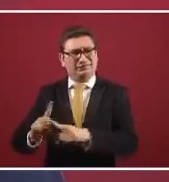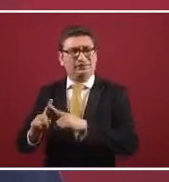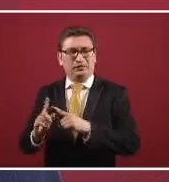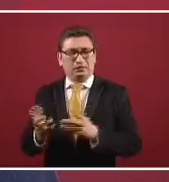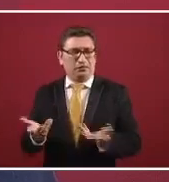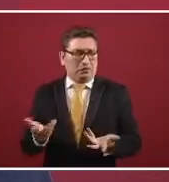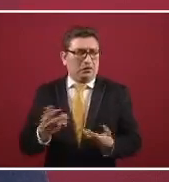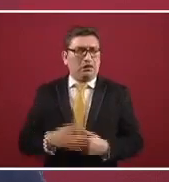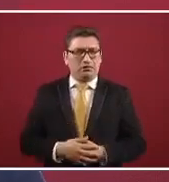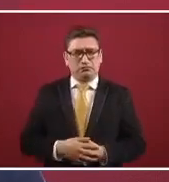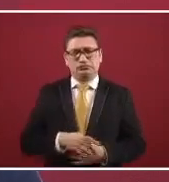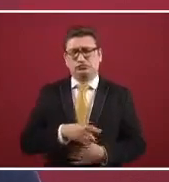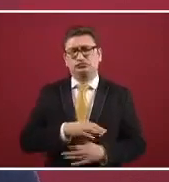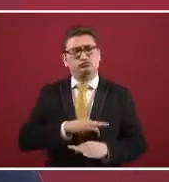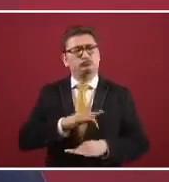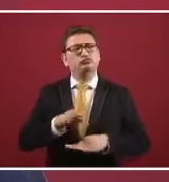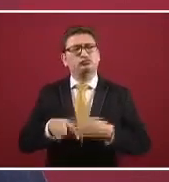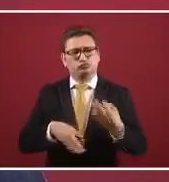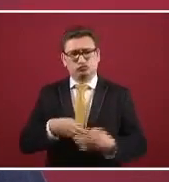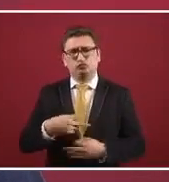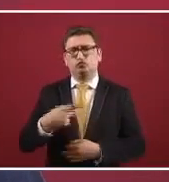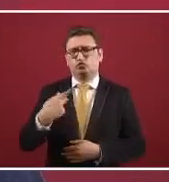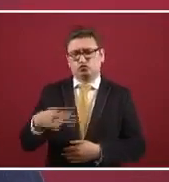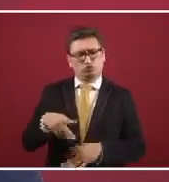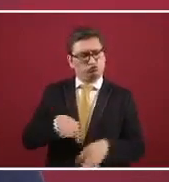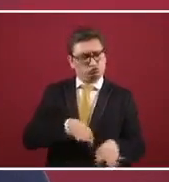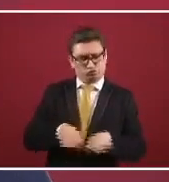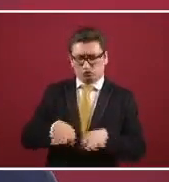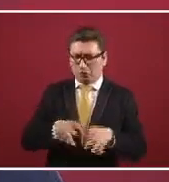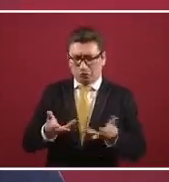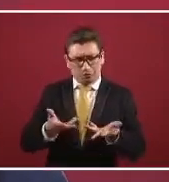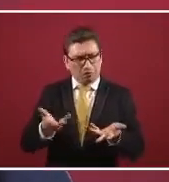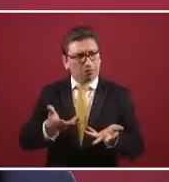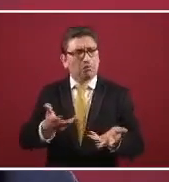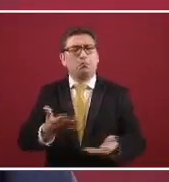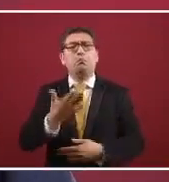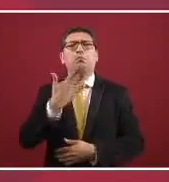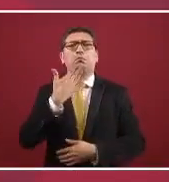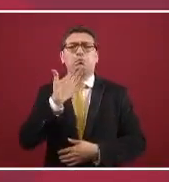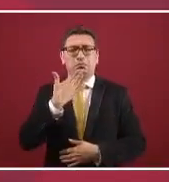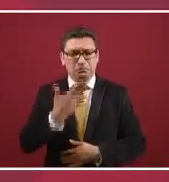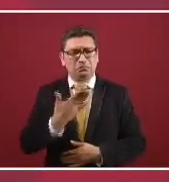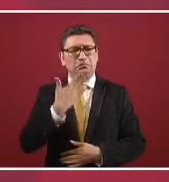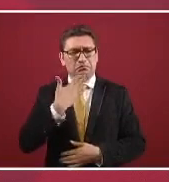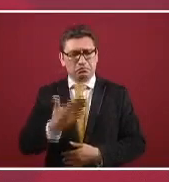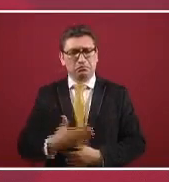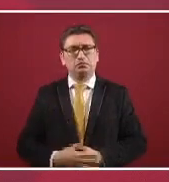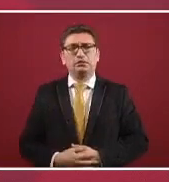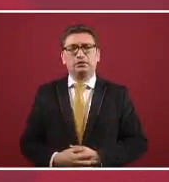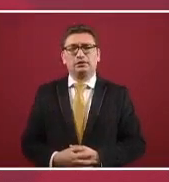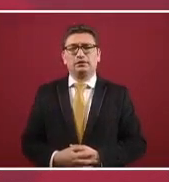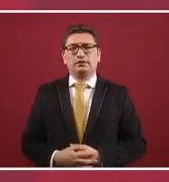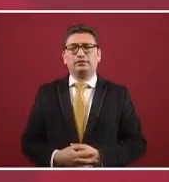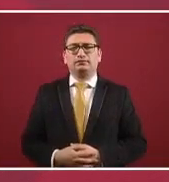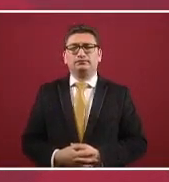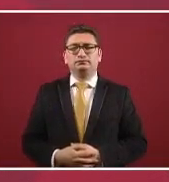están llevando a cabo su trabajo, lo hacen muy bien, no